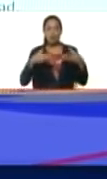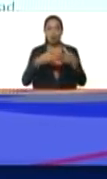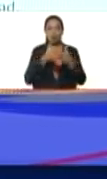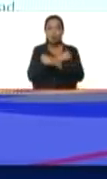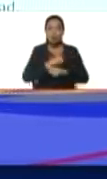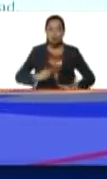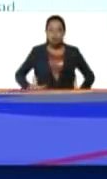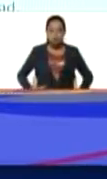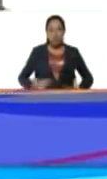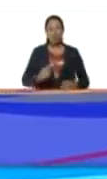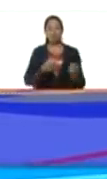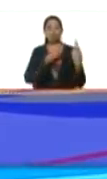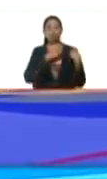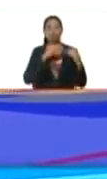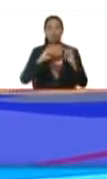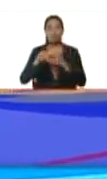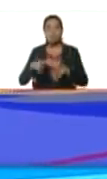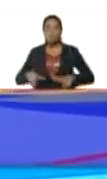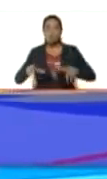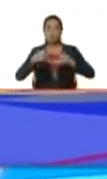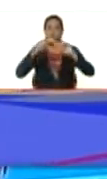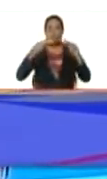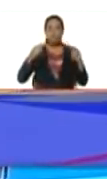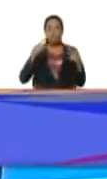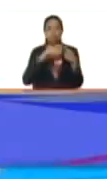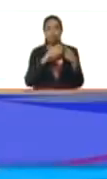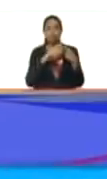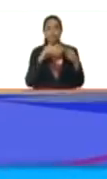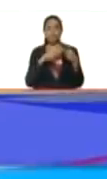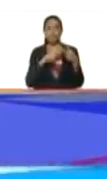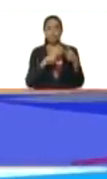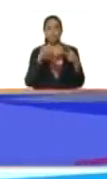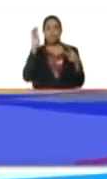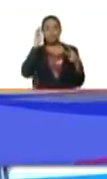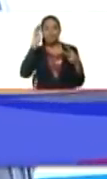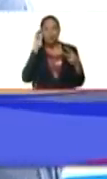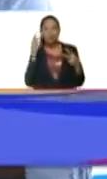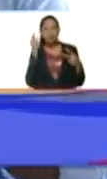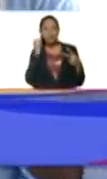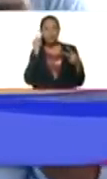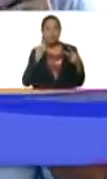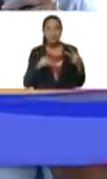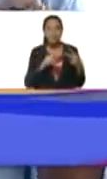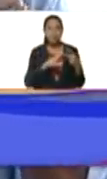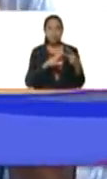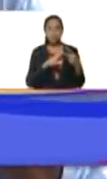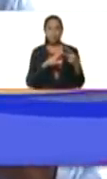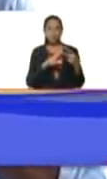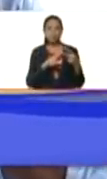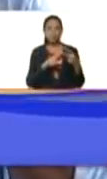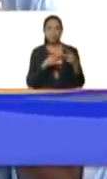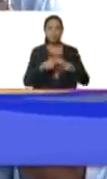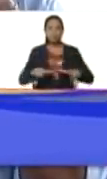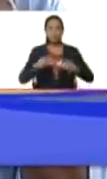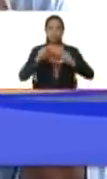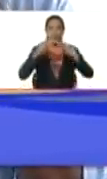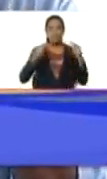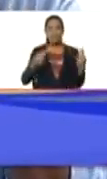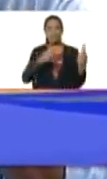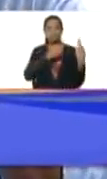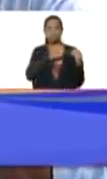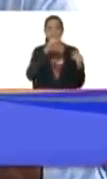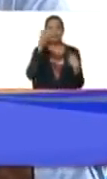nacional responsable de ese cuadrante de paz, por la maestra responsable de ese cuadrante de paz, es decir, una de